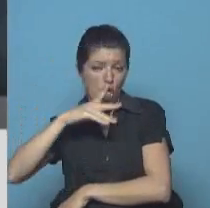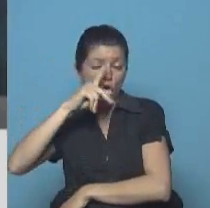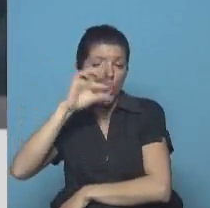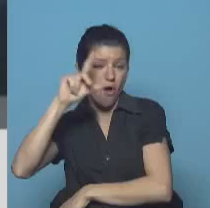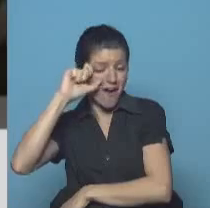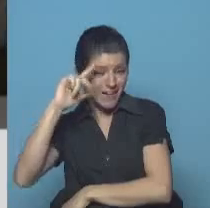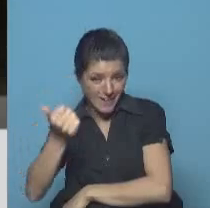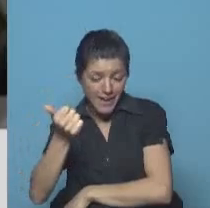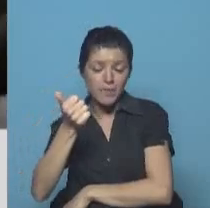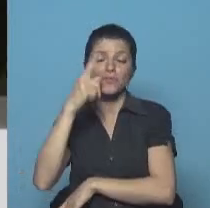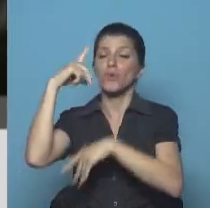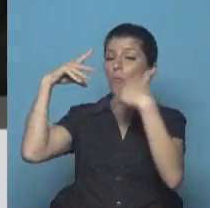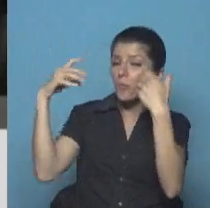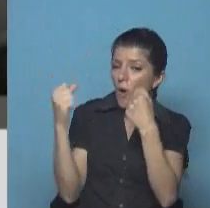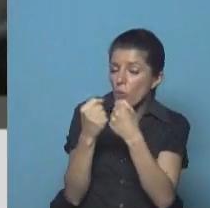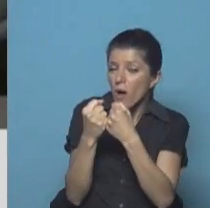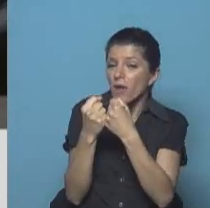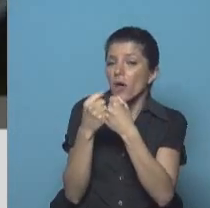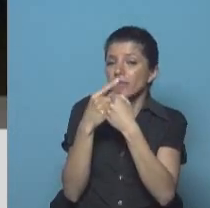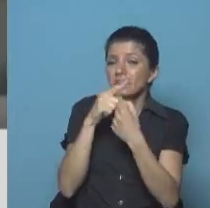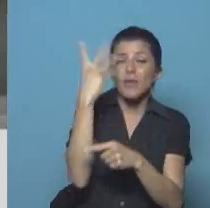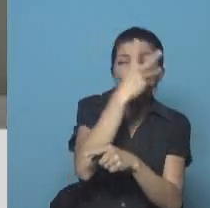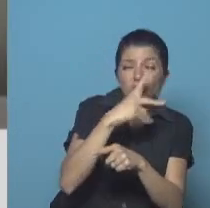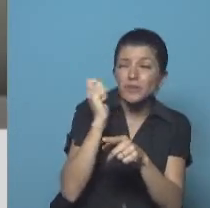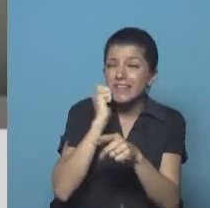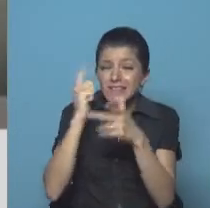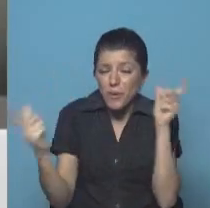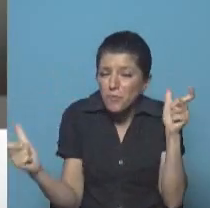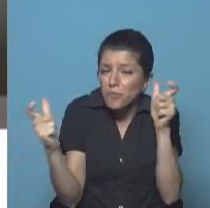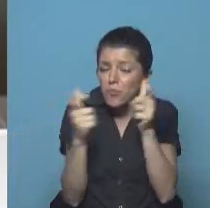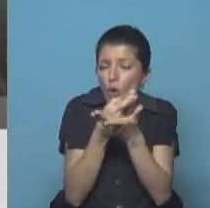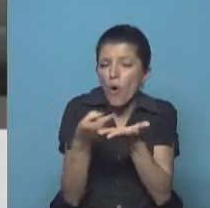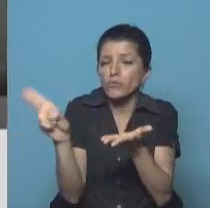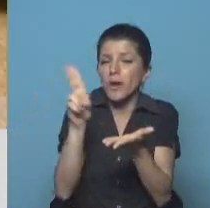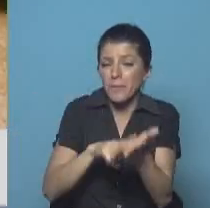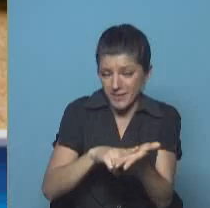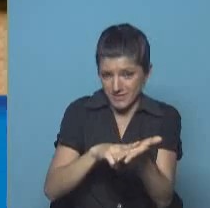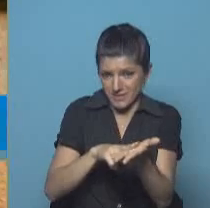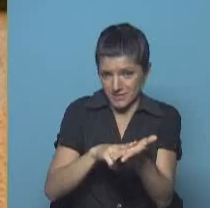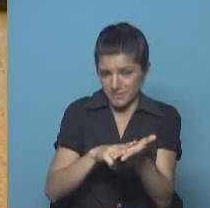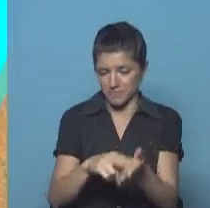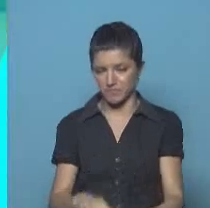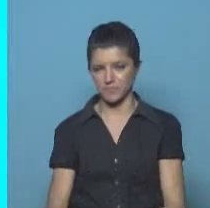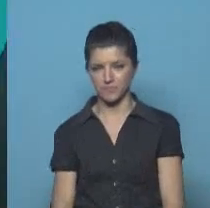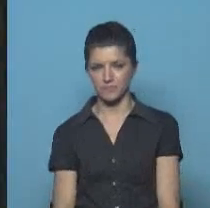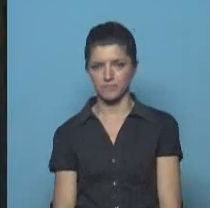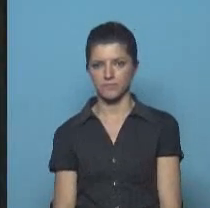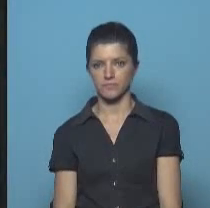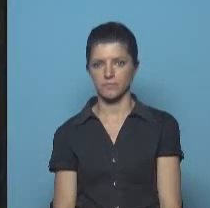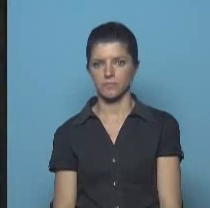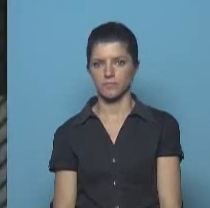entre Seúl y Pyongyang, unos 400 ancianos se reencontraron en una cita muy emotiva.